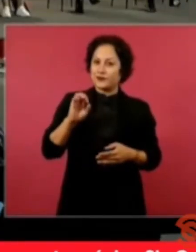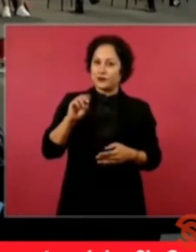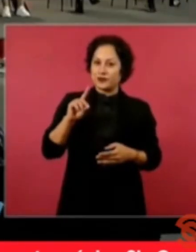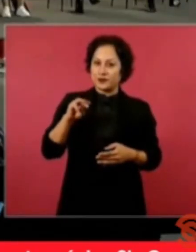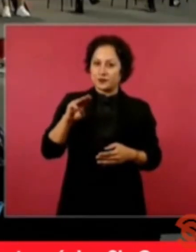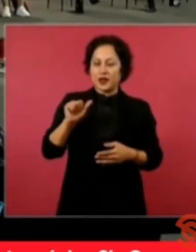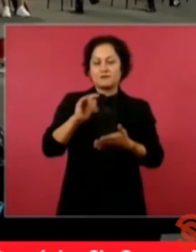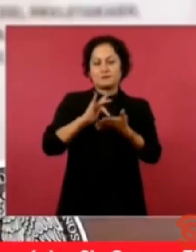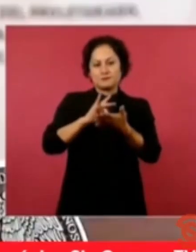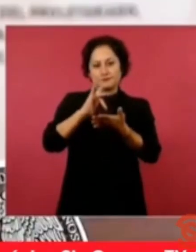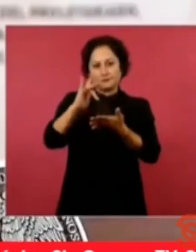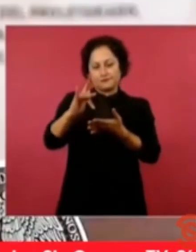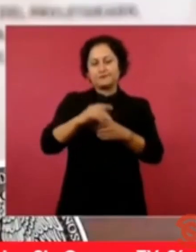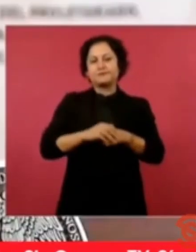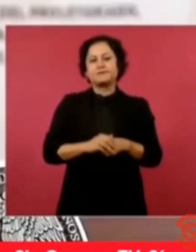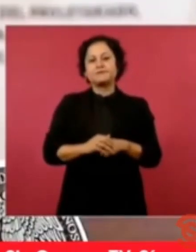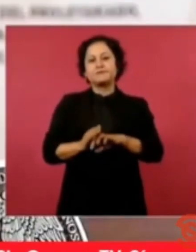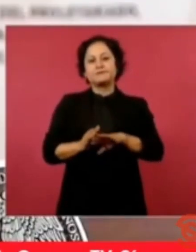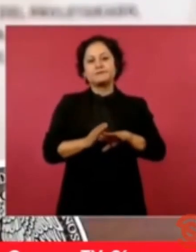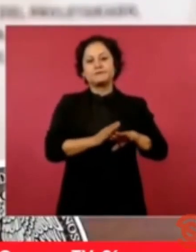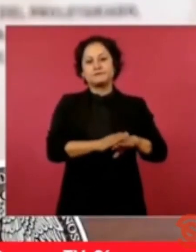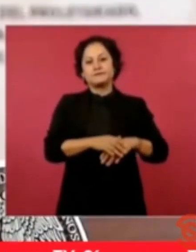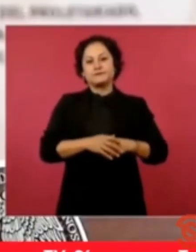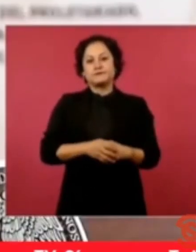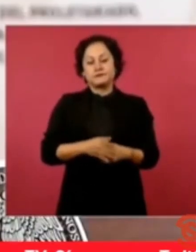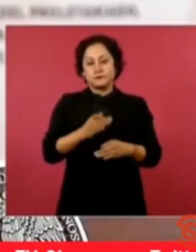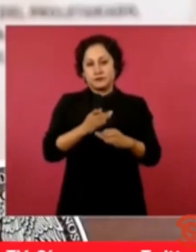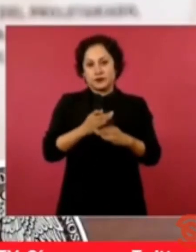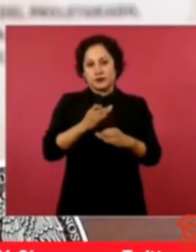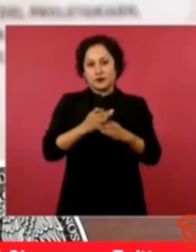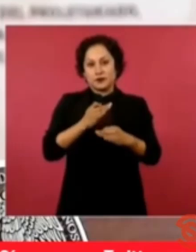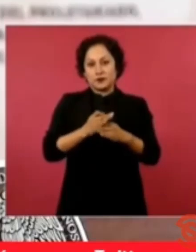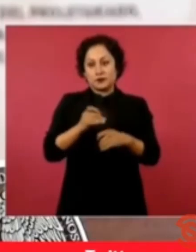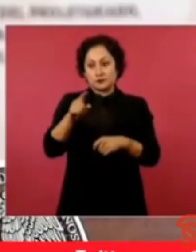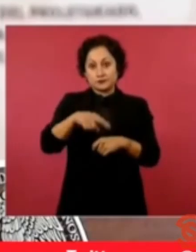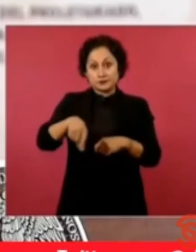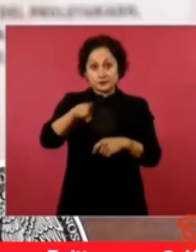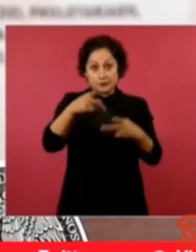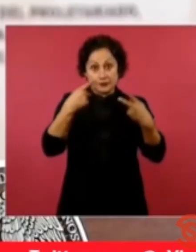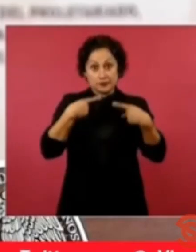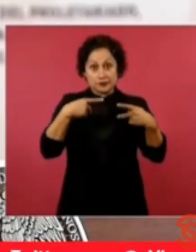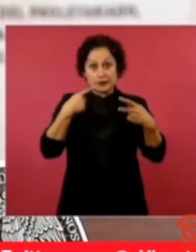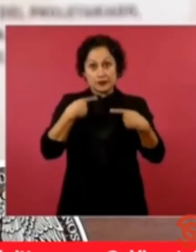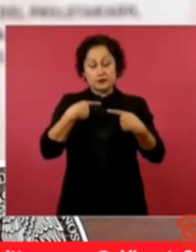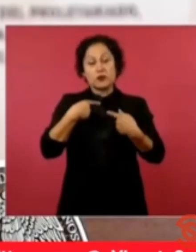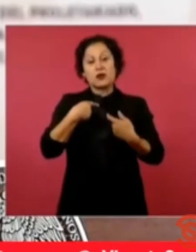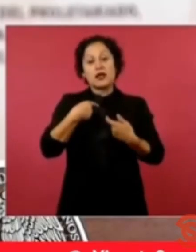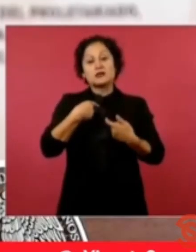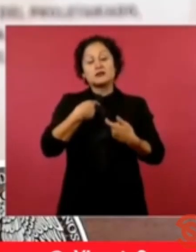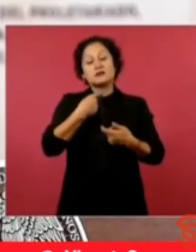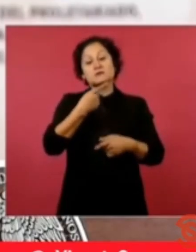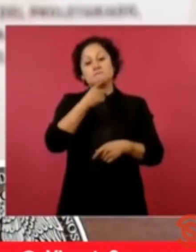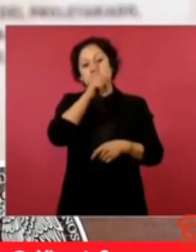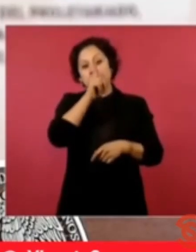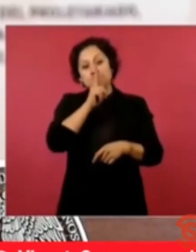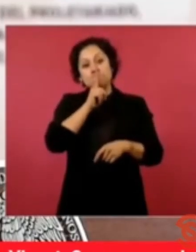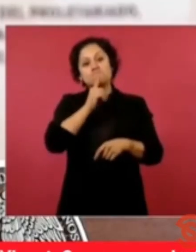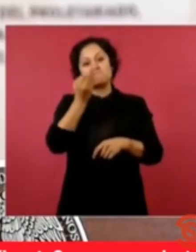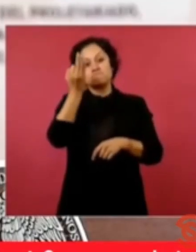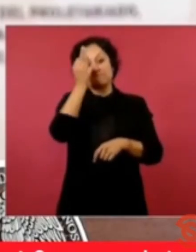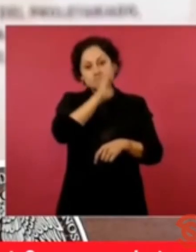Les tenemos malas noticias a estas personas que acaban de opinar falsamente en contra del Poder Judicial y